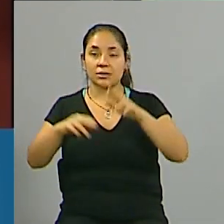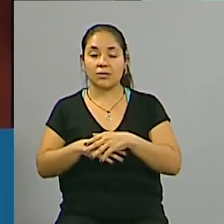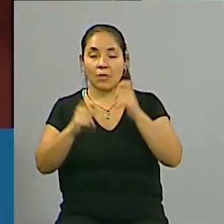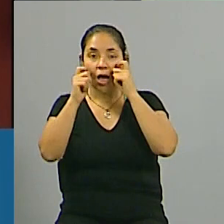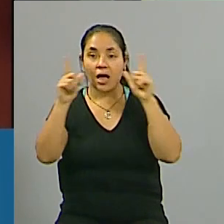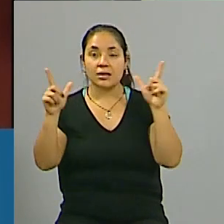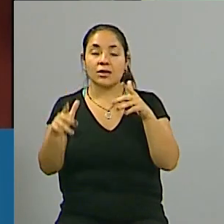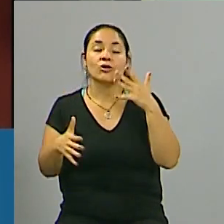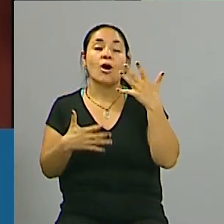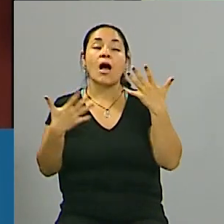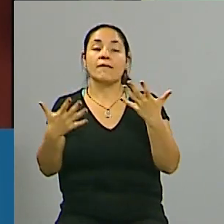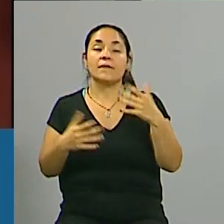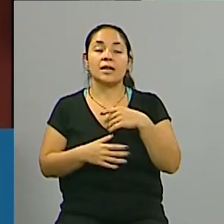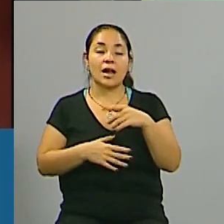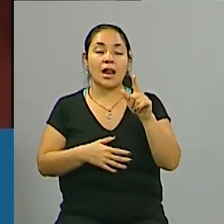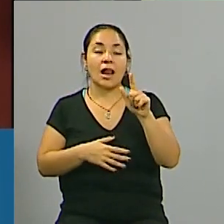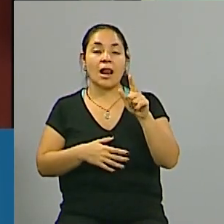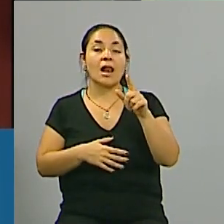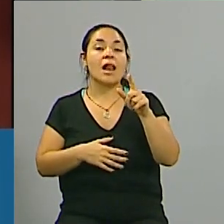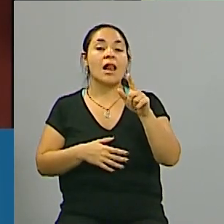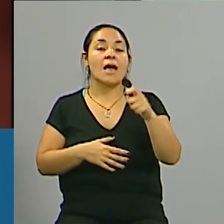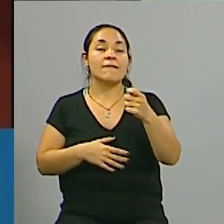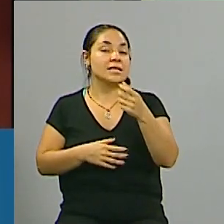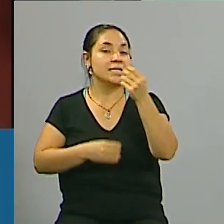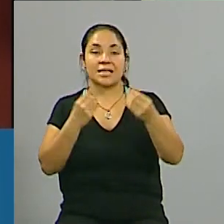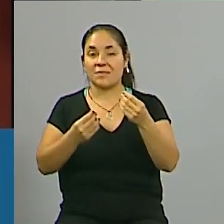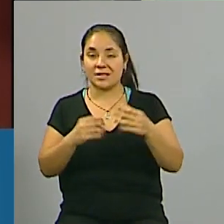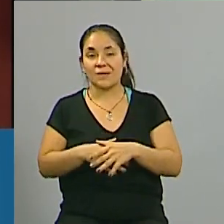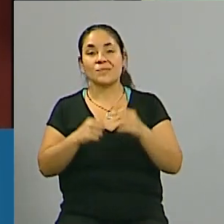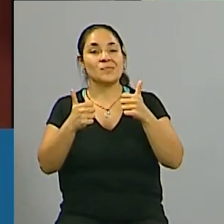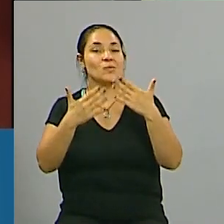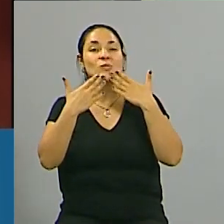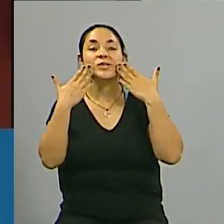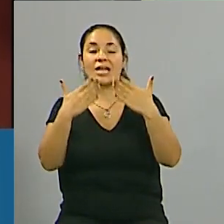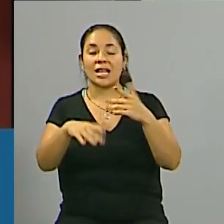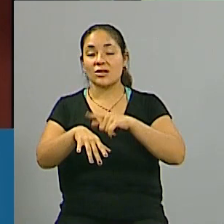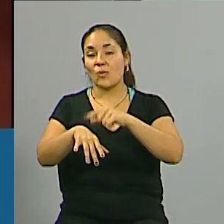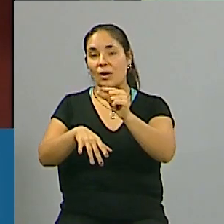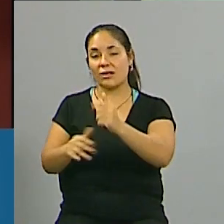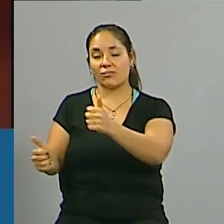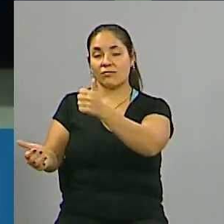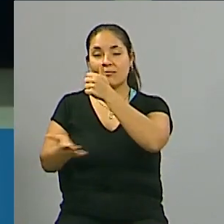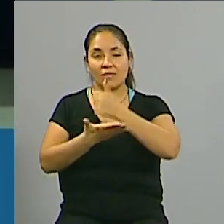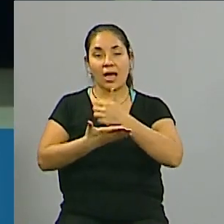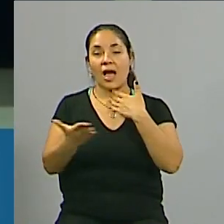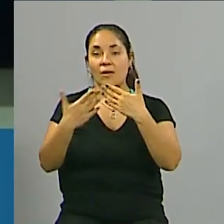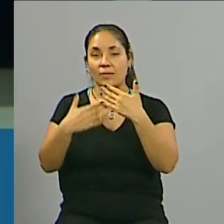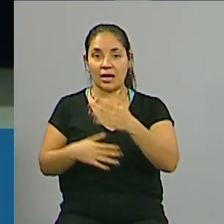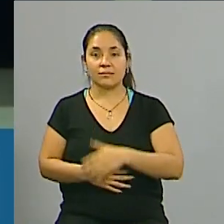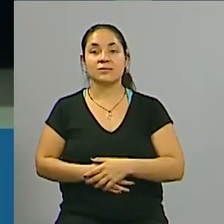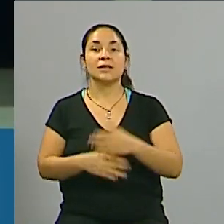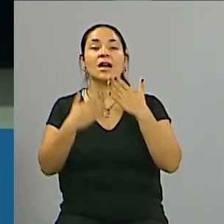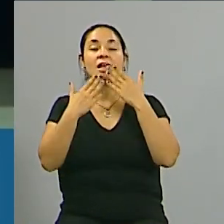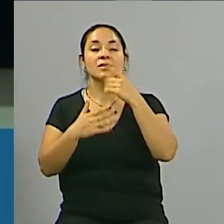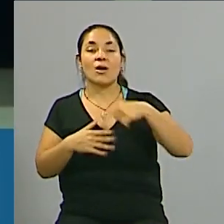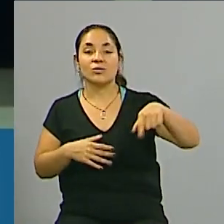atentos a ver qué sucede en Lavalle. Muchas gracias por darnos a nosotros estos minutos para poder charlar con vos. Muchísimas gracias a ustedes y